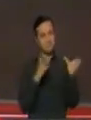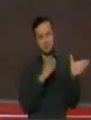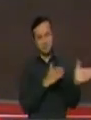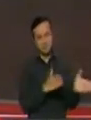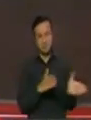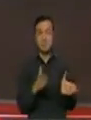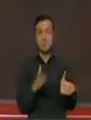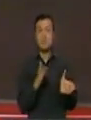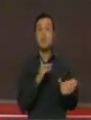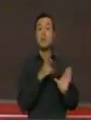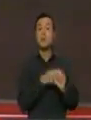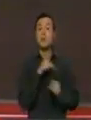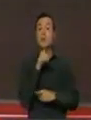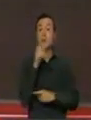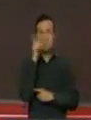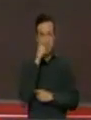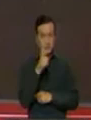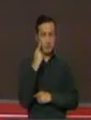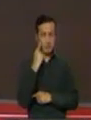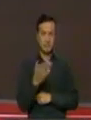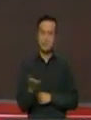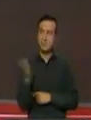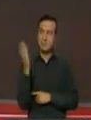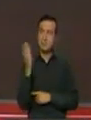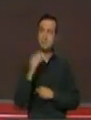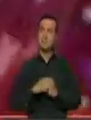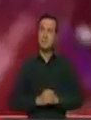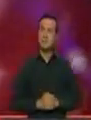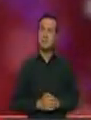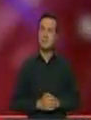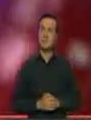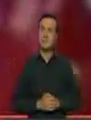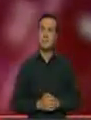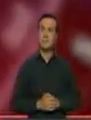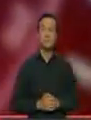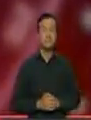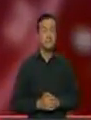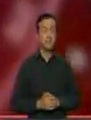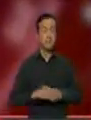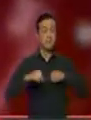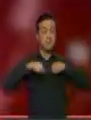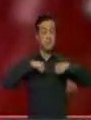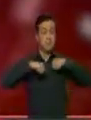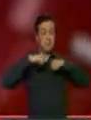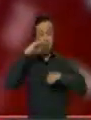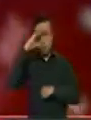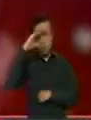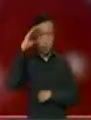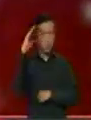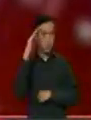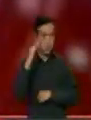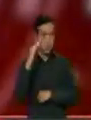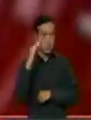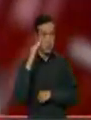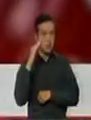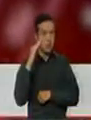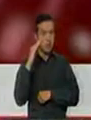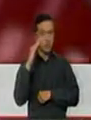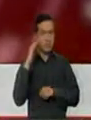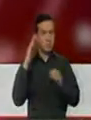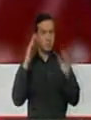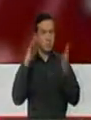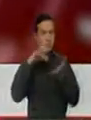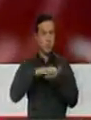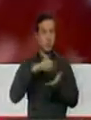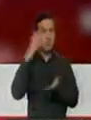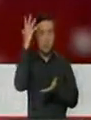que también participó la Fiscalía. Tenemos detalles. Con la operación policial Gran Victoria 3, se intervino en las